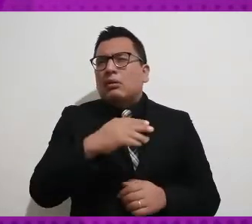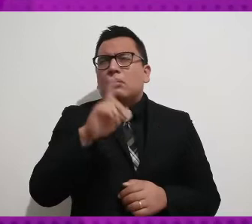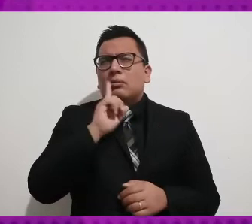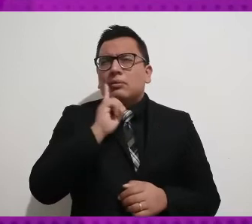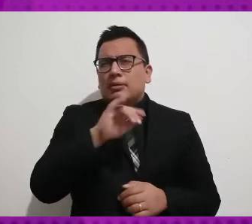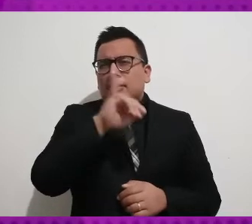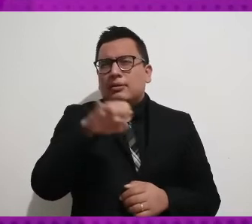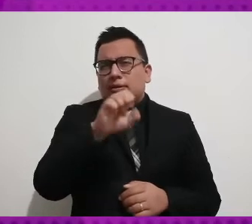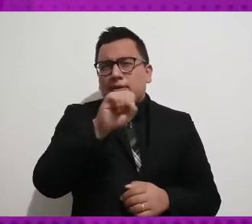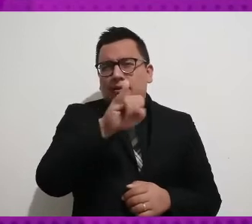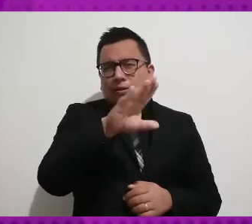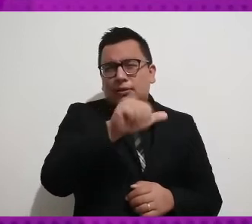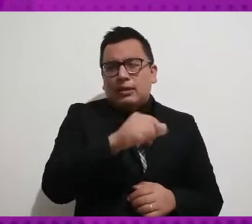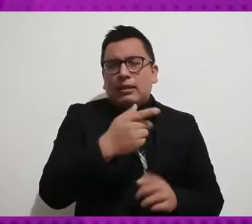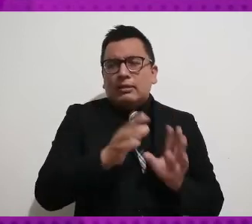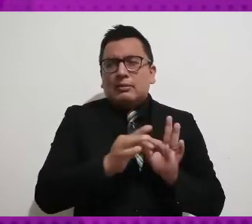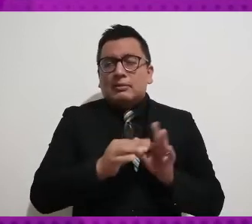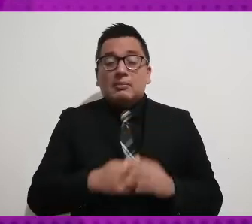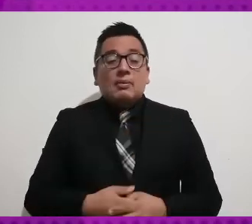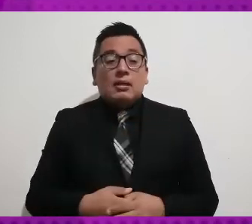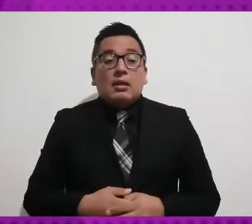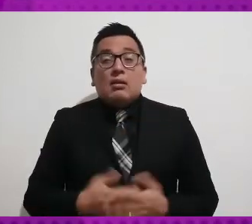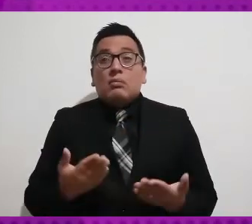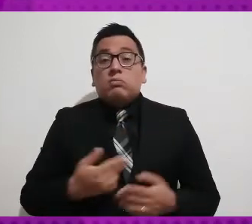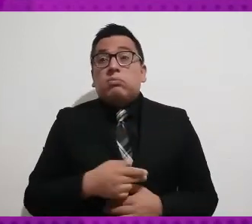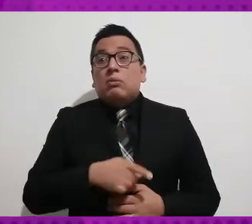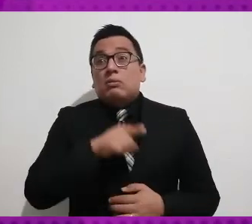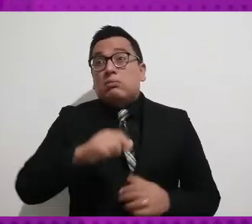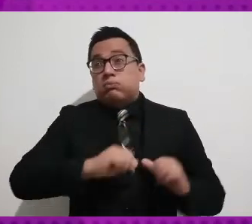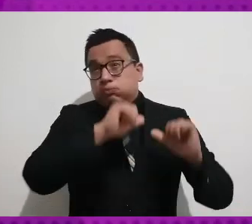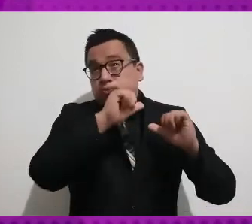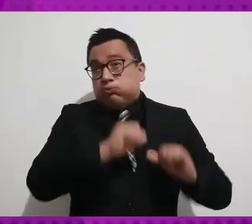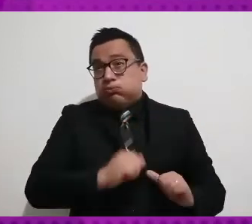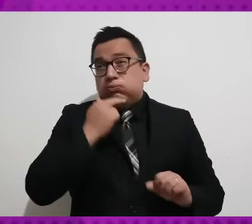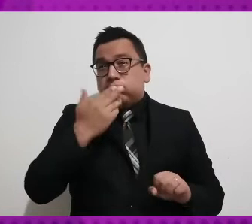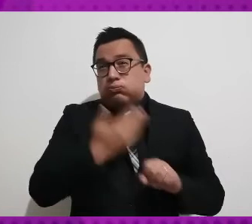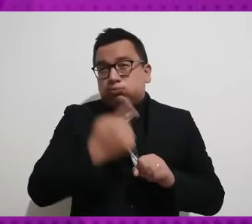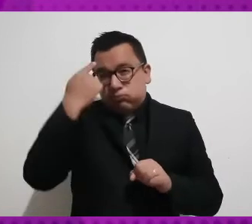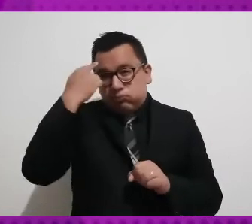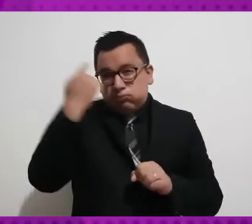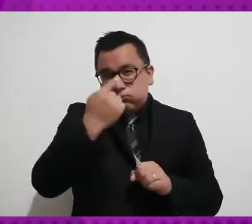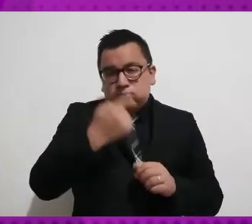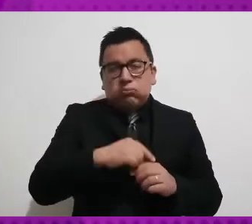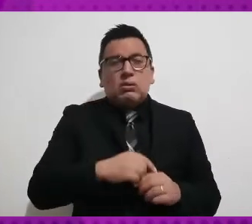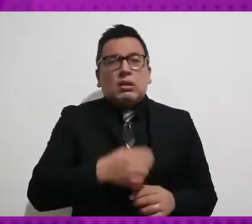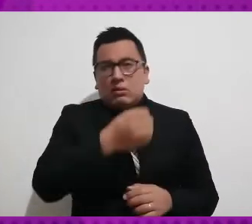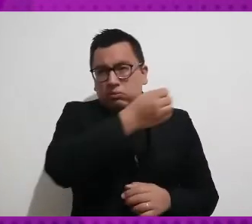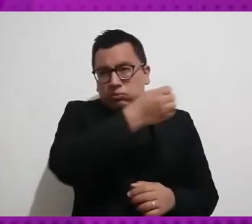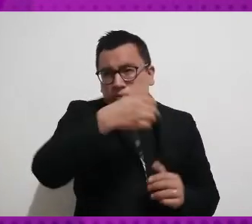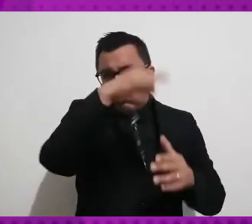que ha tenido las autoridades electorales, pues dan certeza de los resultados, dan certeza a los actores, a la ciudadanía, de lo que hemos venido